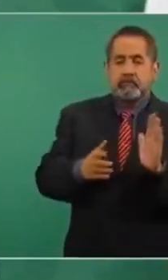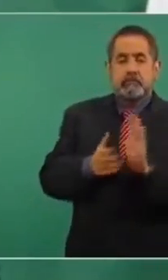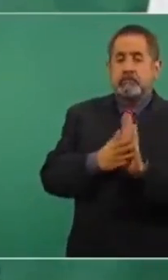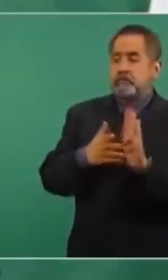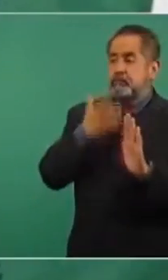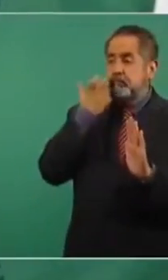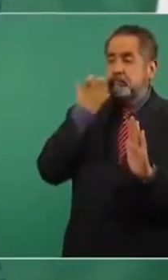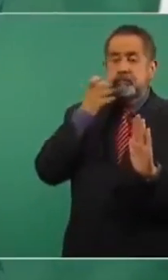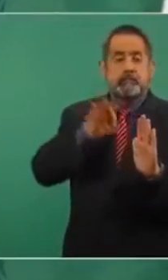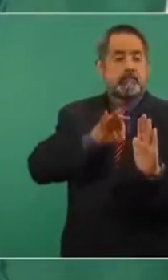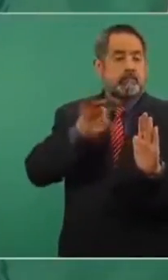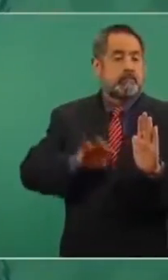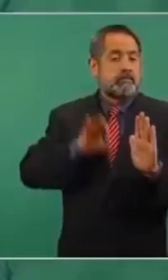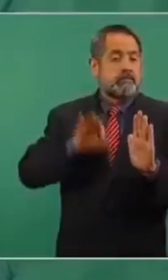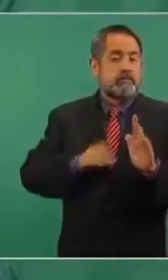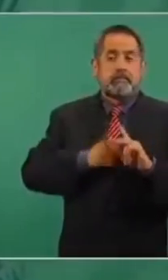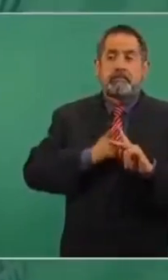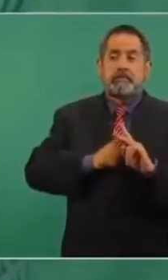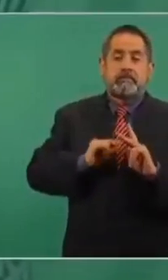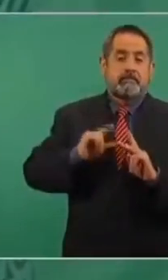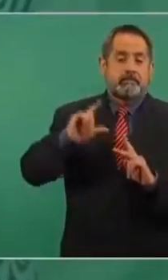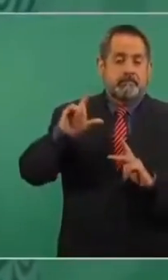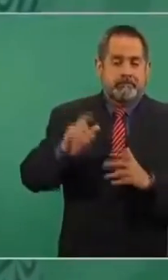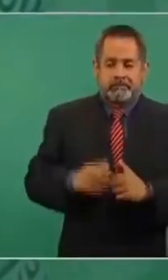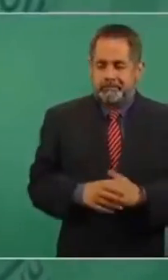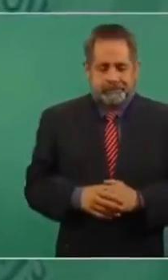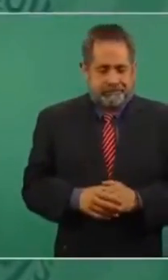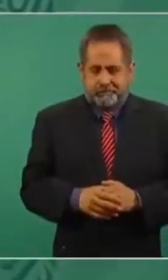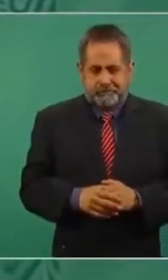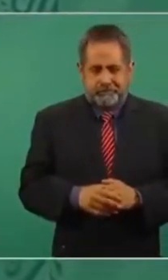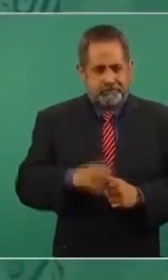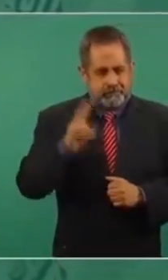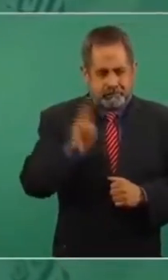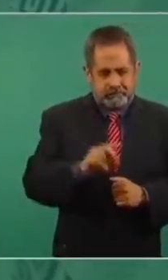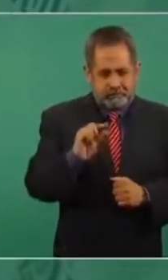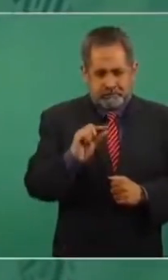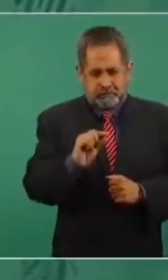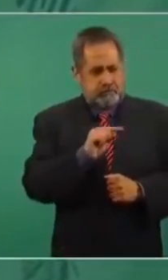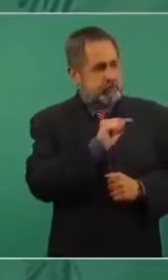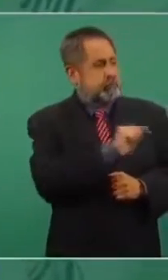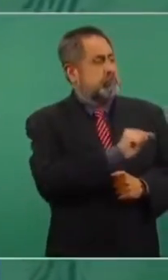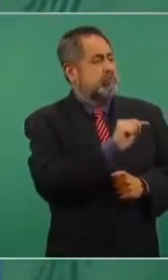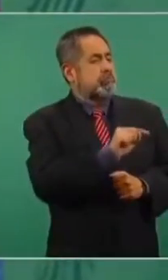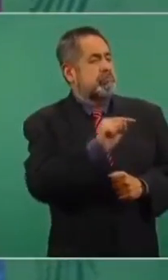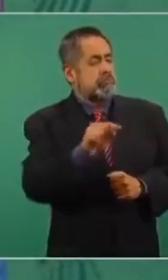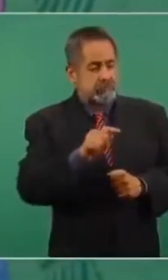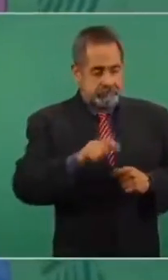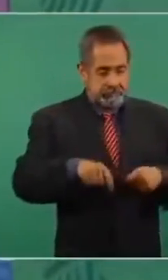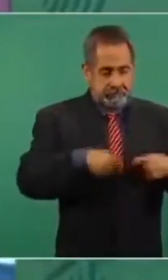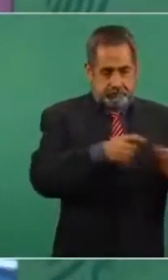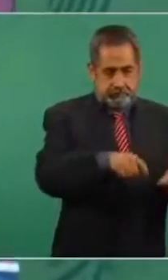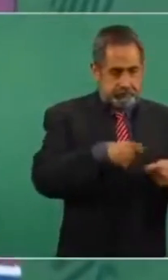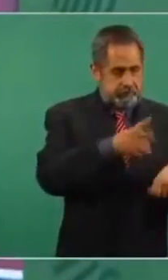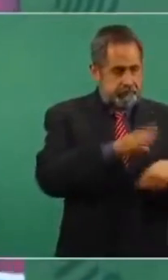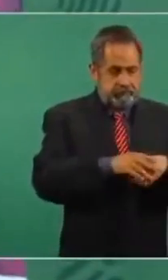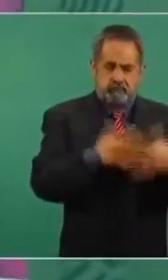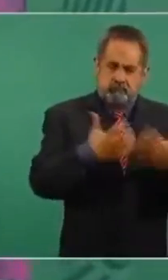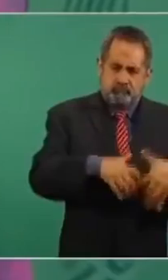pocas las concesiones que se están